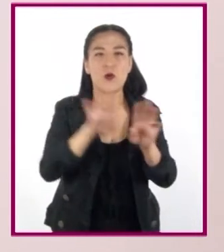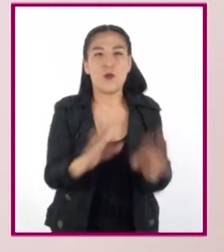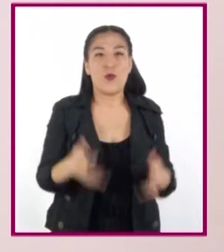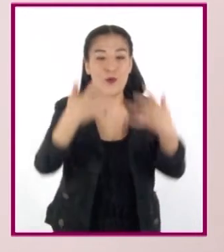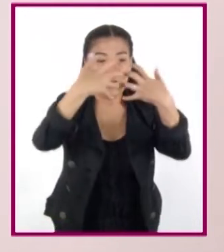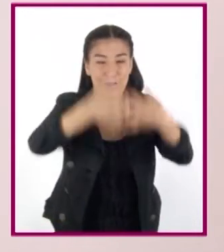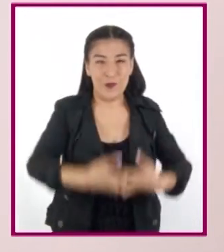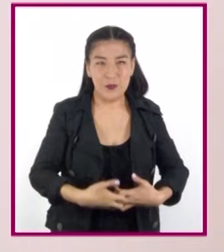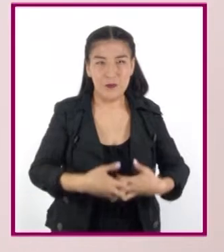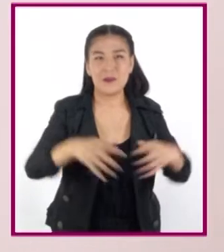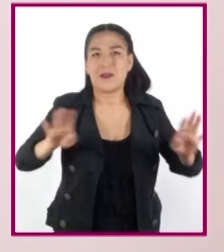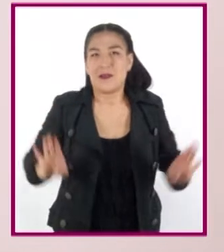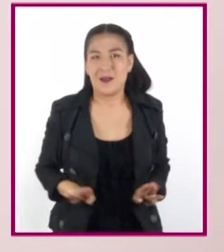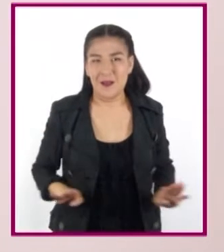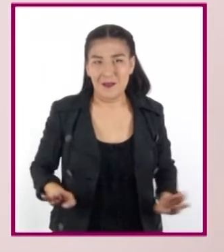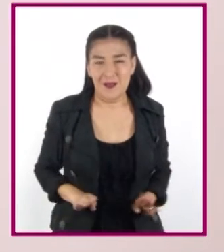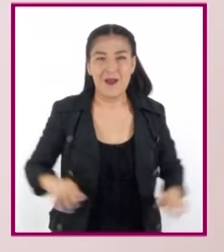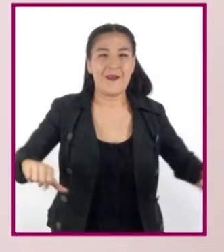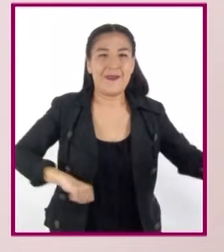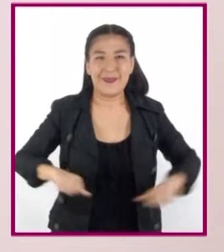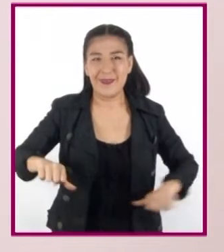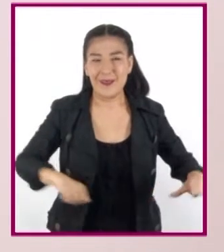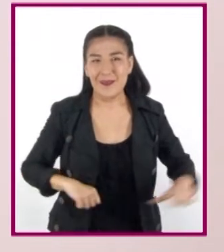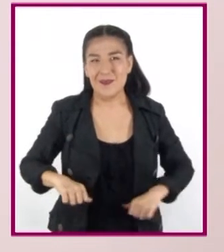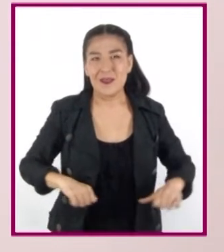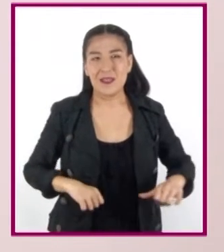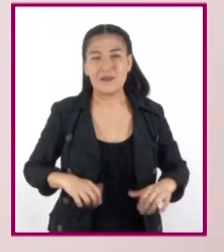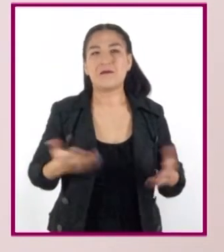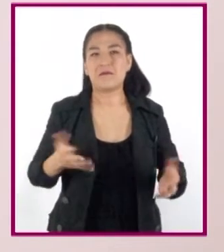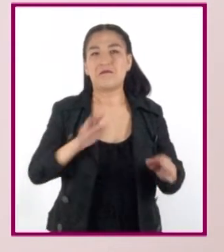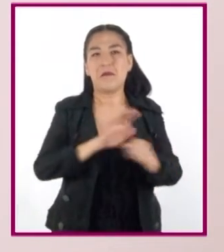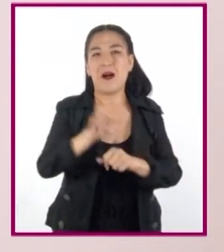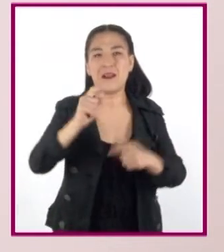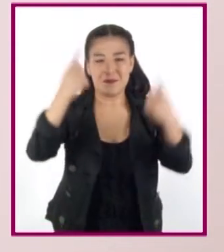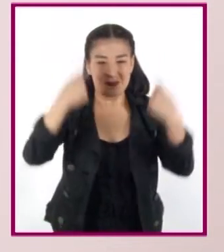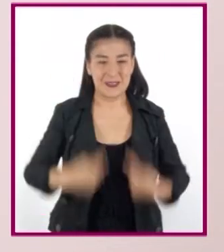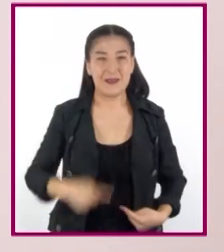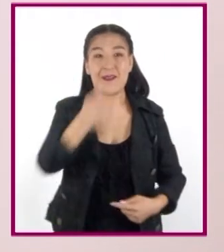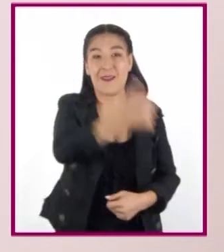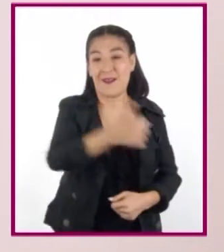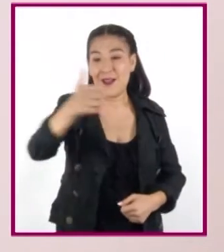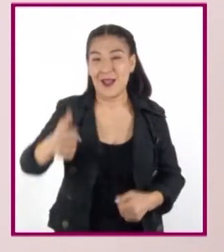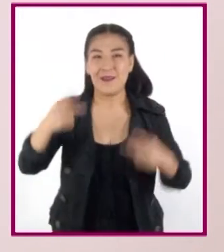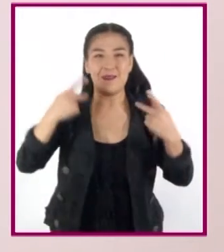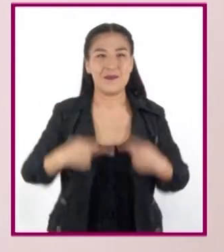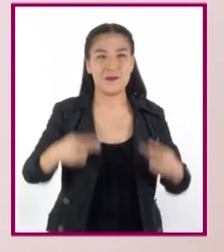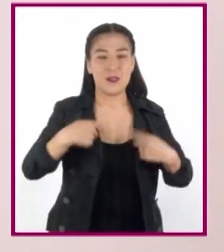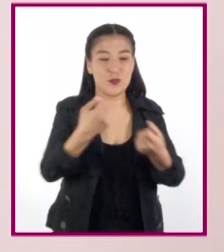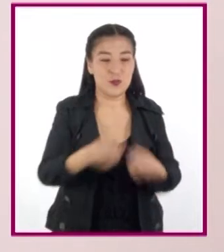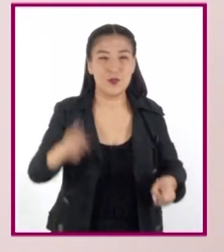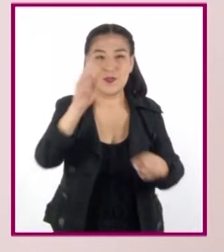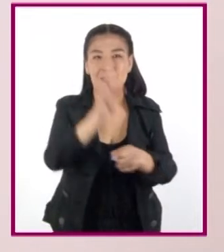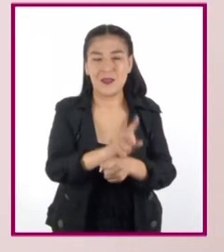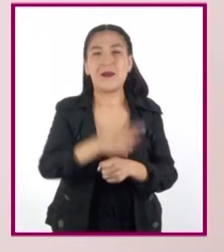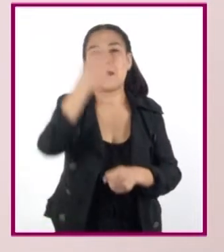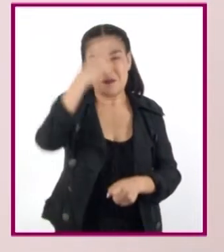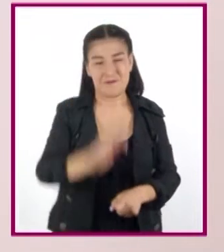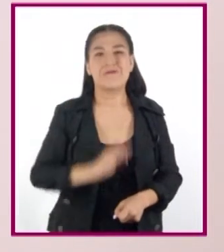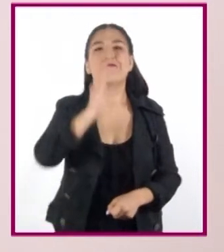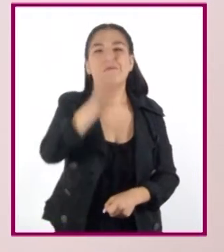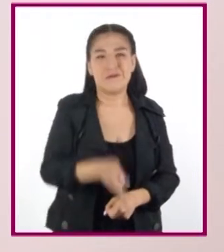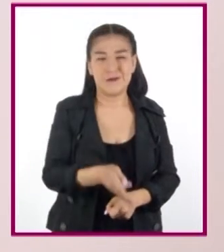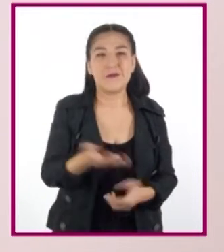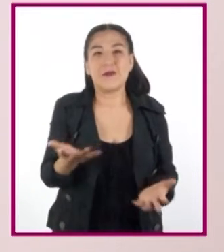funciones, comportamientos, actividades y atributos que cada sociedad considera apropiados para lo que